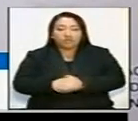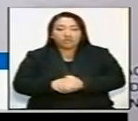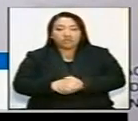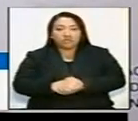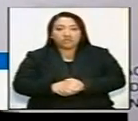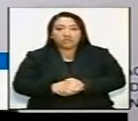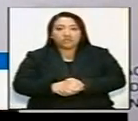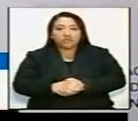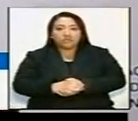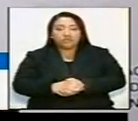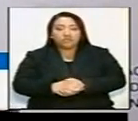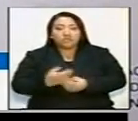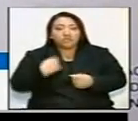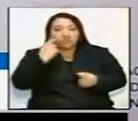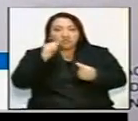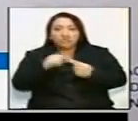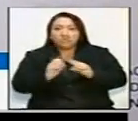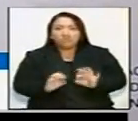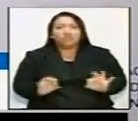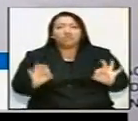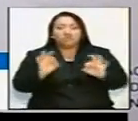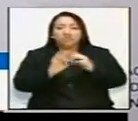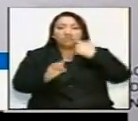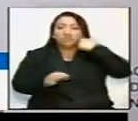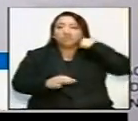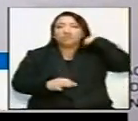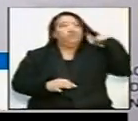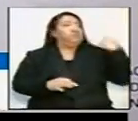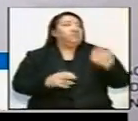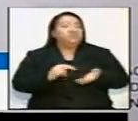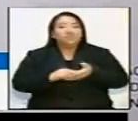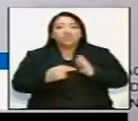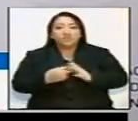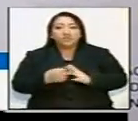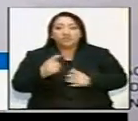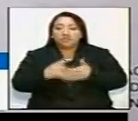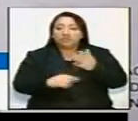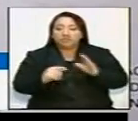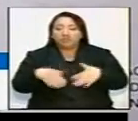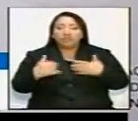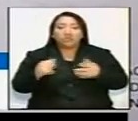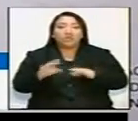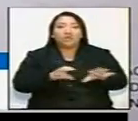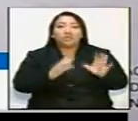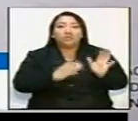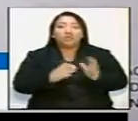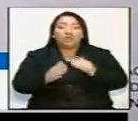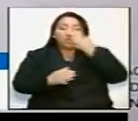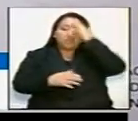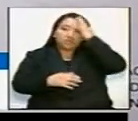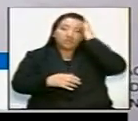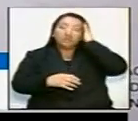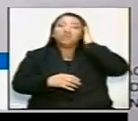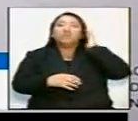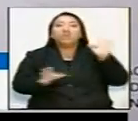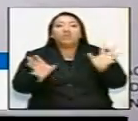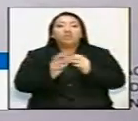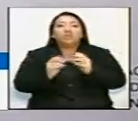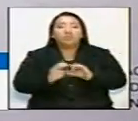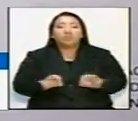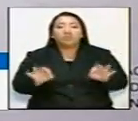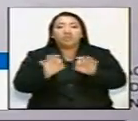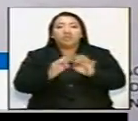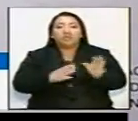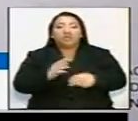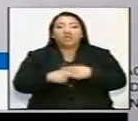tiene 9 objetivos prioritarios, uno de los cuales es por sí también un plan integral muy importante, que es